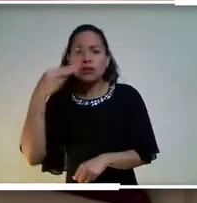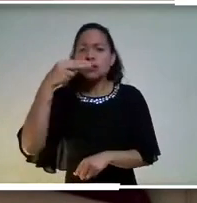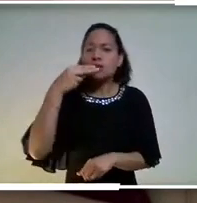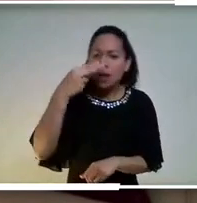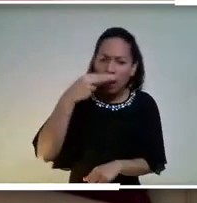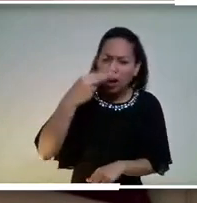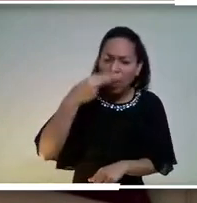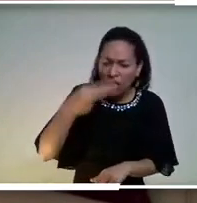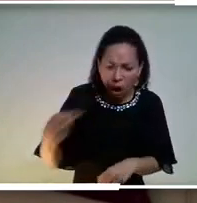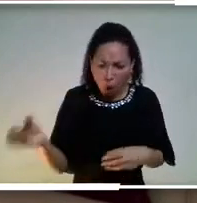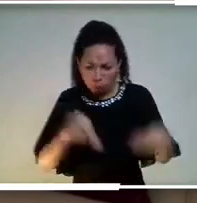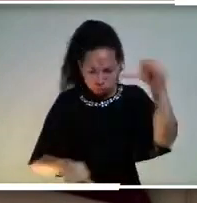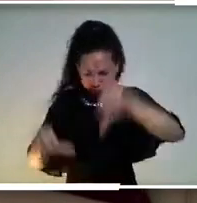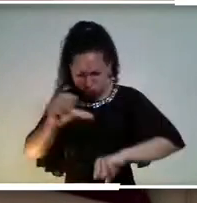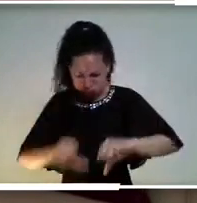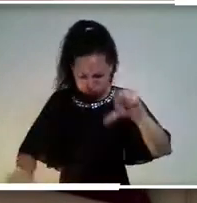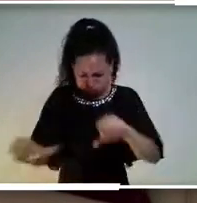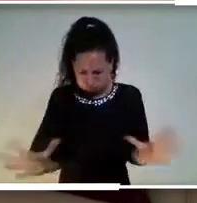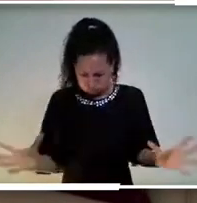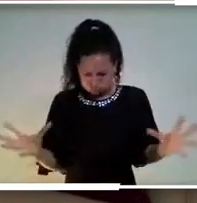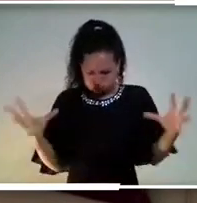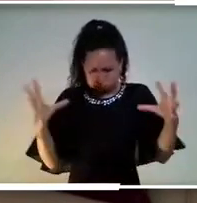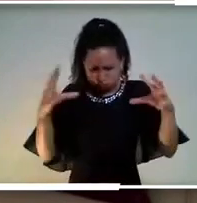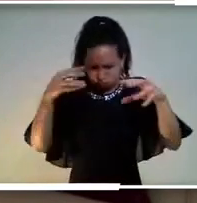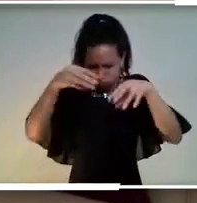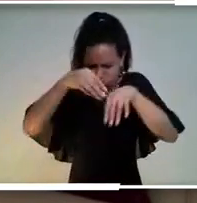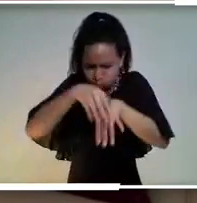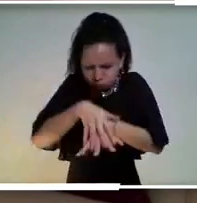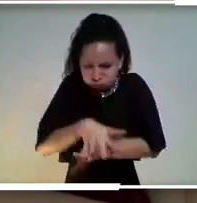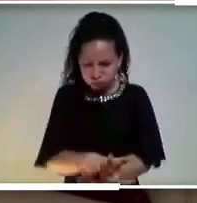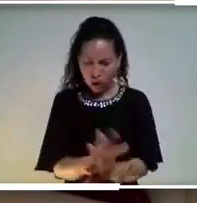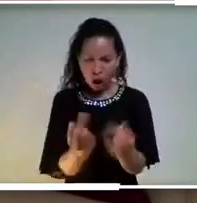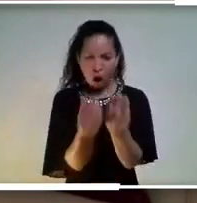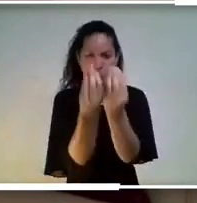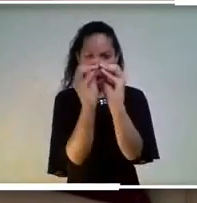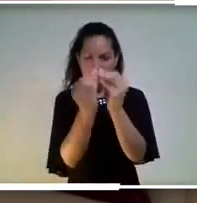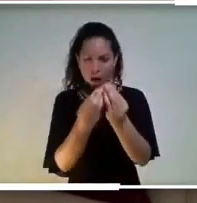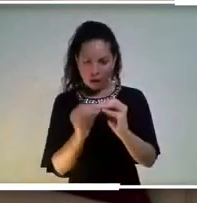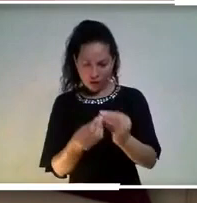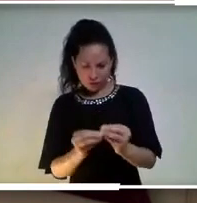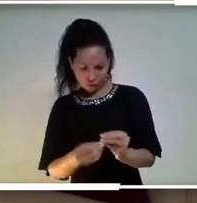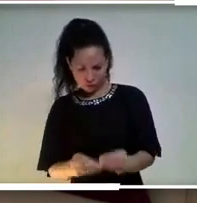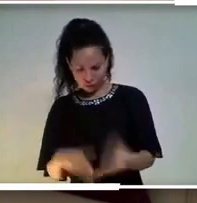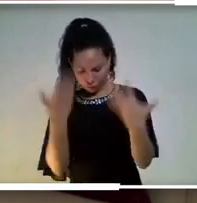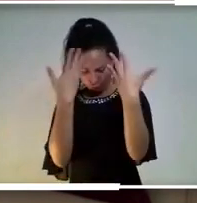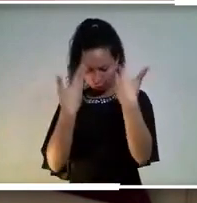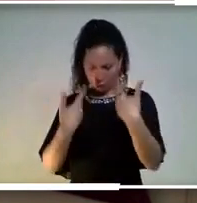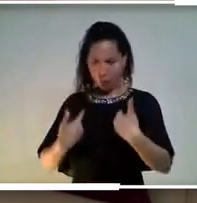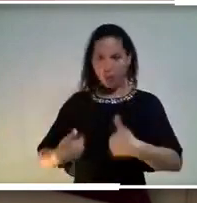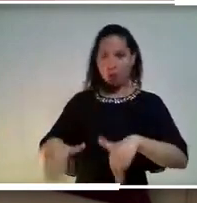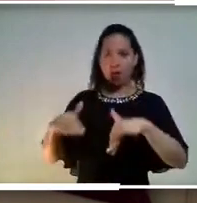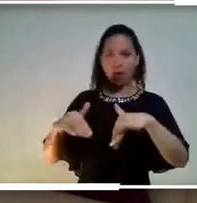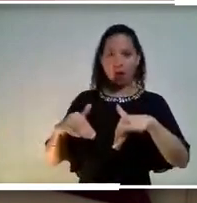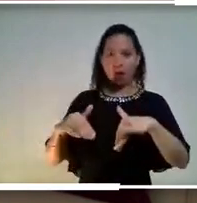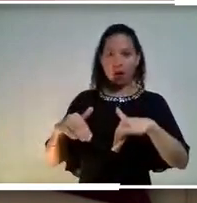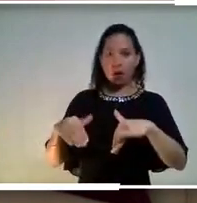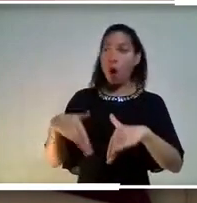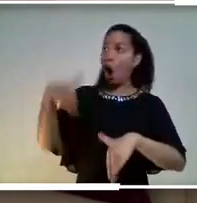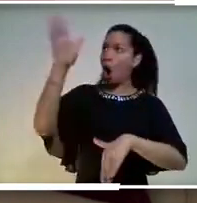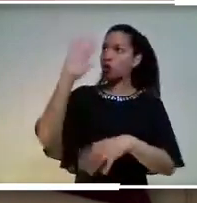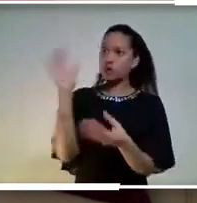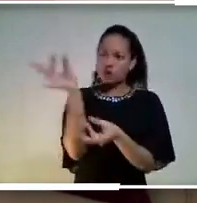formó el cuerpo dios no creó un muñeco de lodo de arcilla como dice la tradición dios creó un cuerpo perfecto a su imagen